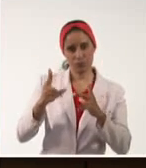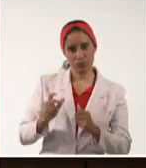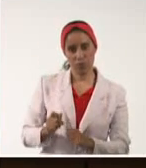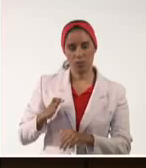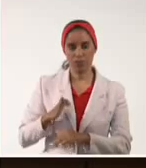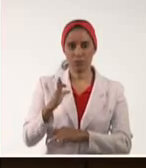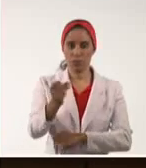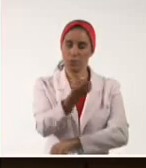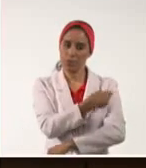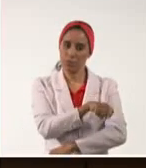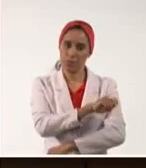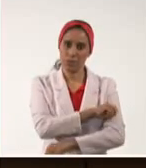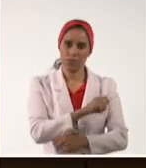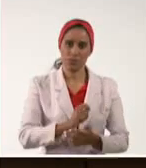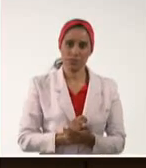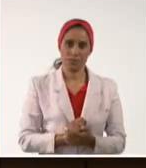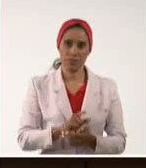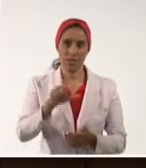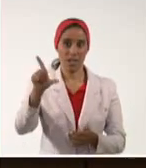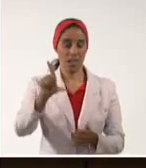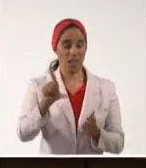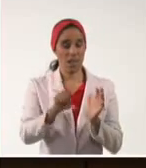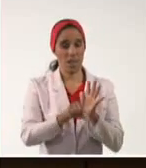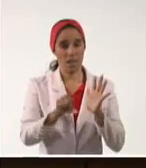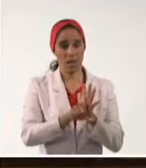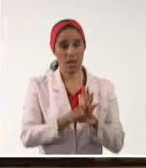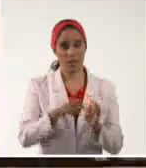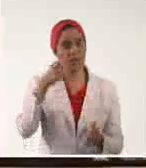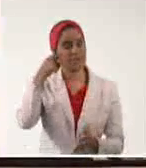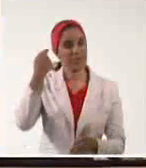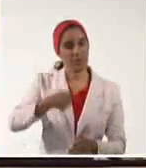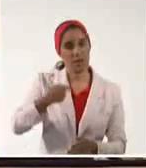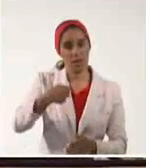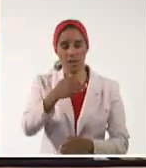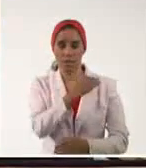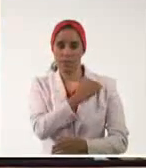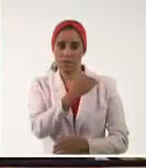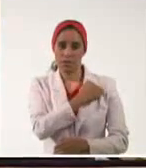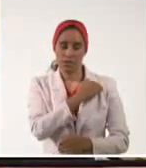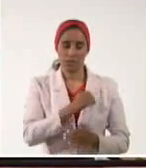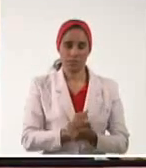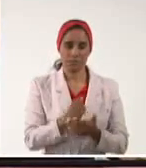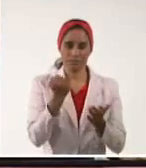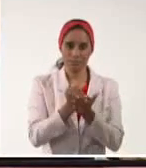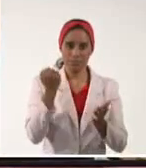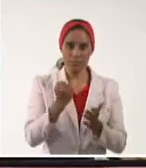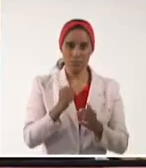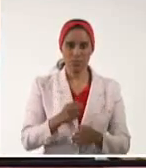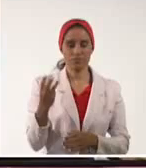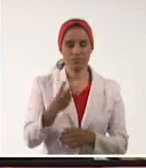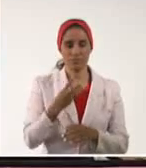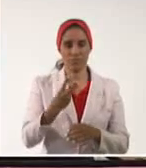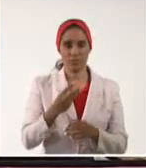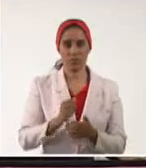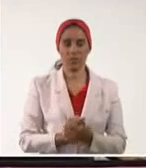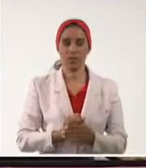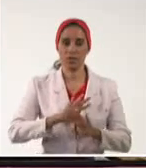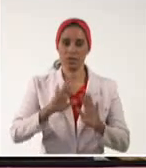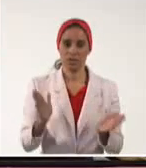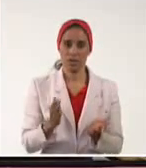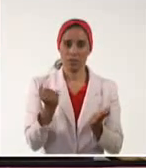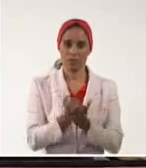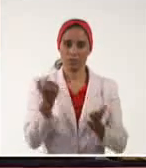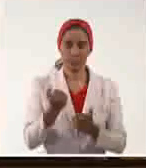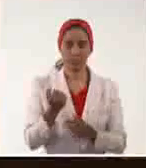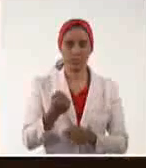ciudadanos. En cuanto a la ley de la Fiscalía Militar, viene a complementar lo ya estatuido en la organización de la Fiscalía General de la